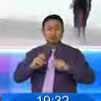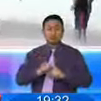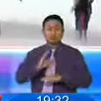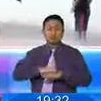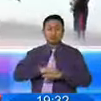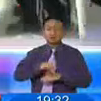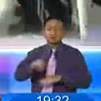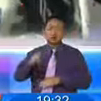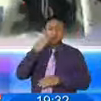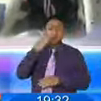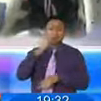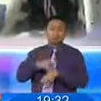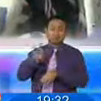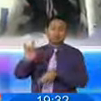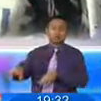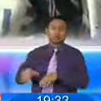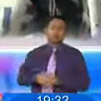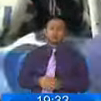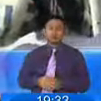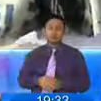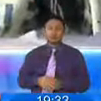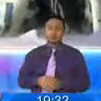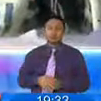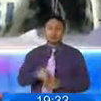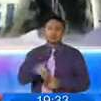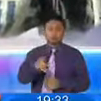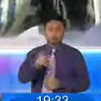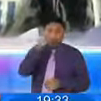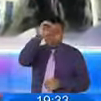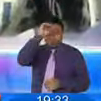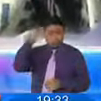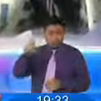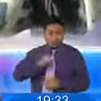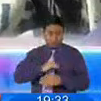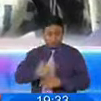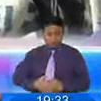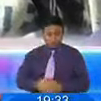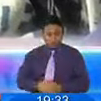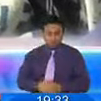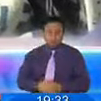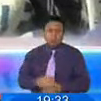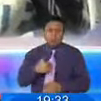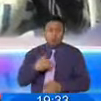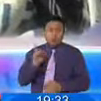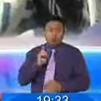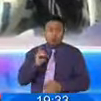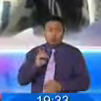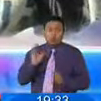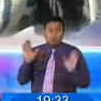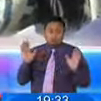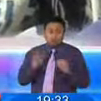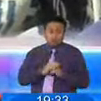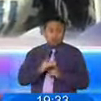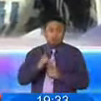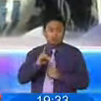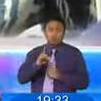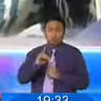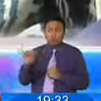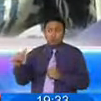delito de abandono. ¿Usted no sabía que ella tenía y estaba embarazada? No, yo no sabía nada. Como le digo, es gordita como